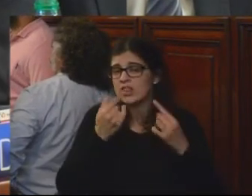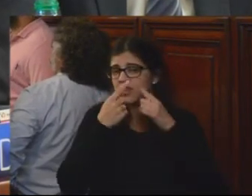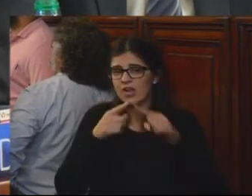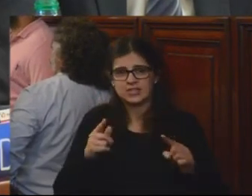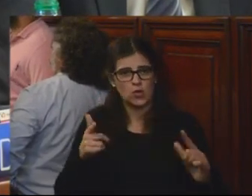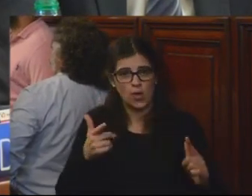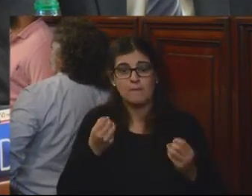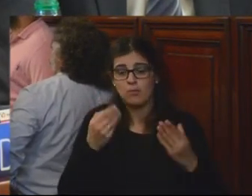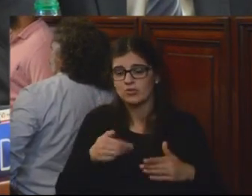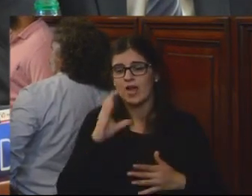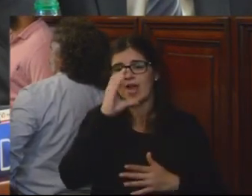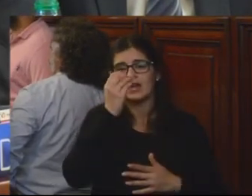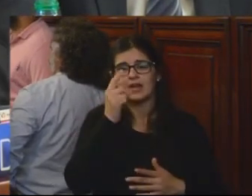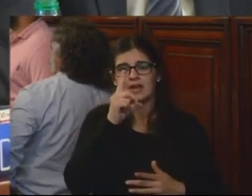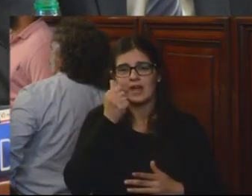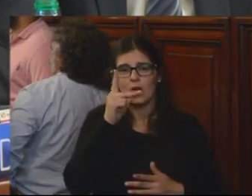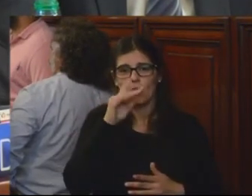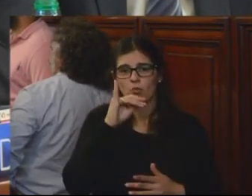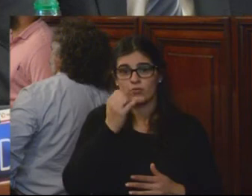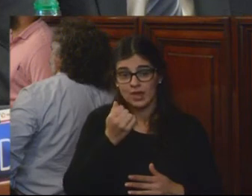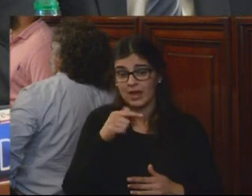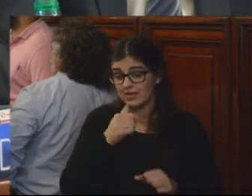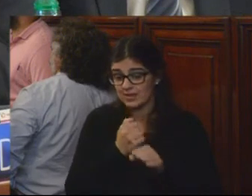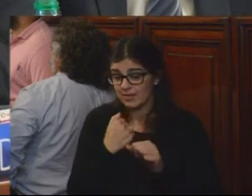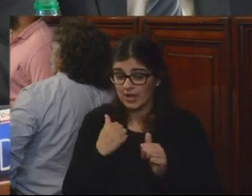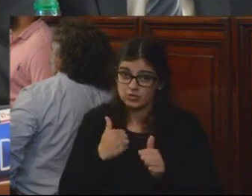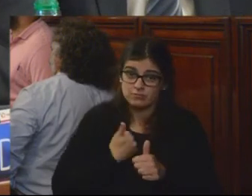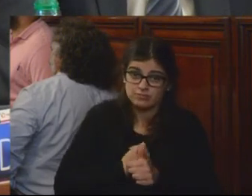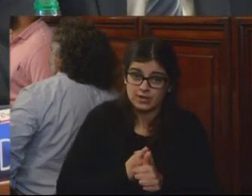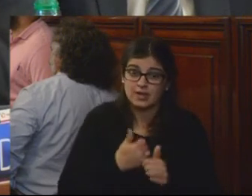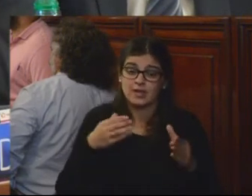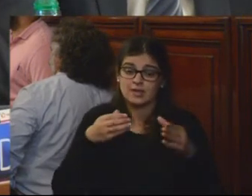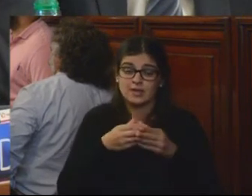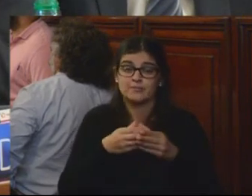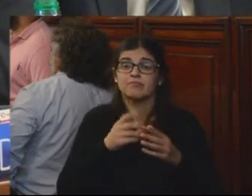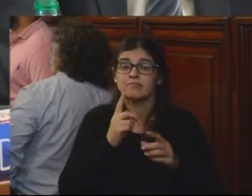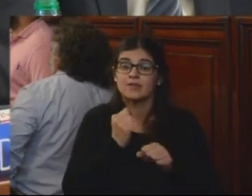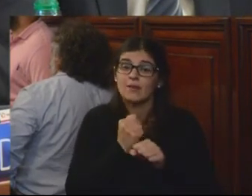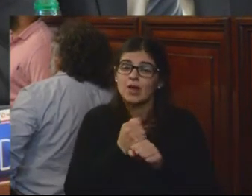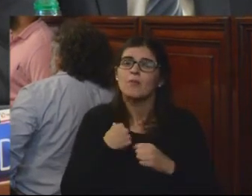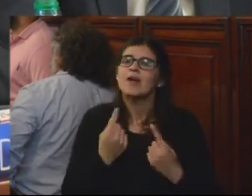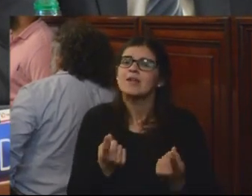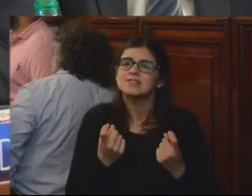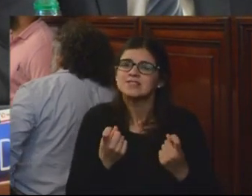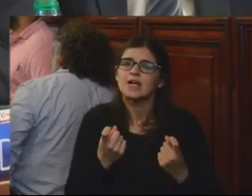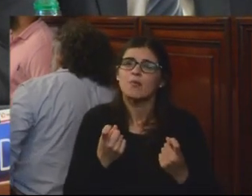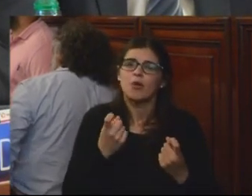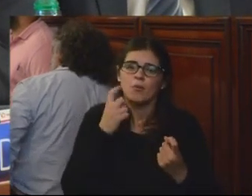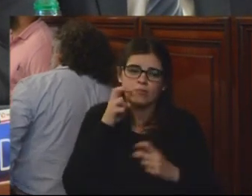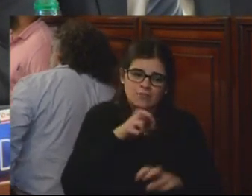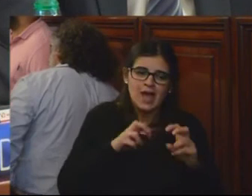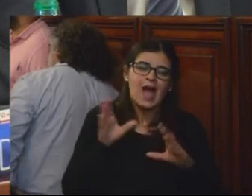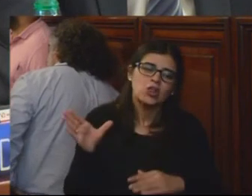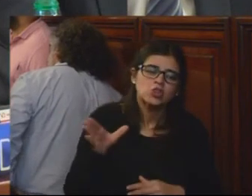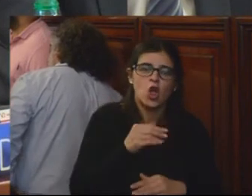estamos con claudia carlotto trabajando en en la conavi porque necesitamos encontrar a todos los